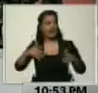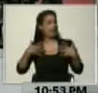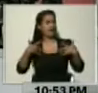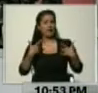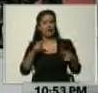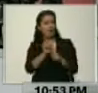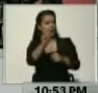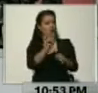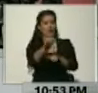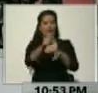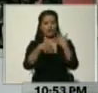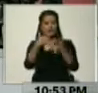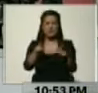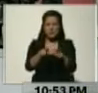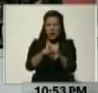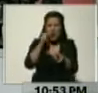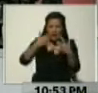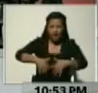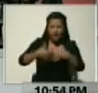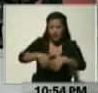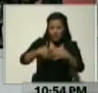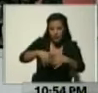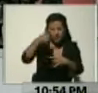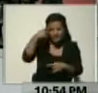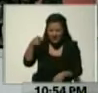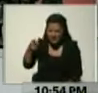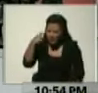Ramos Alú con su motor. ¿Qué será la vida de ese motor?